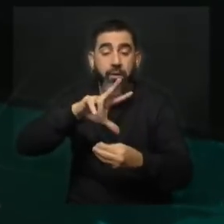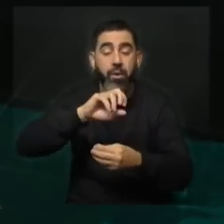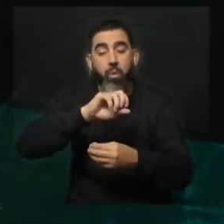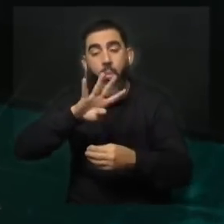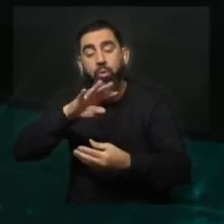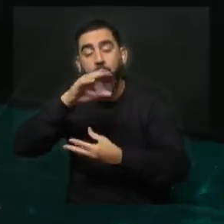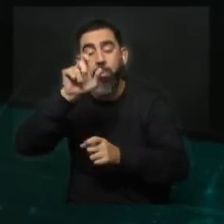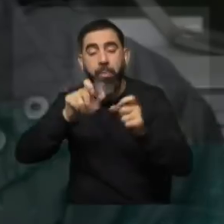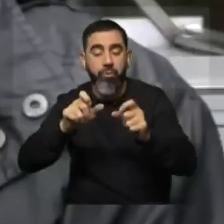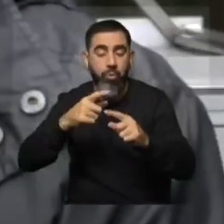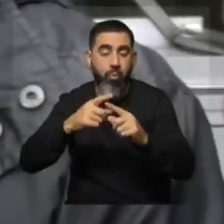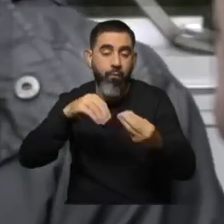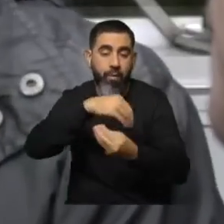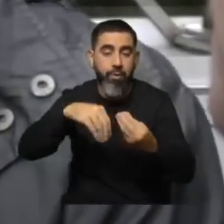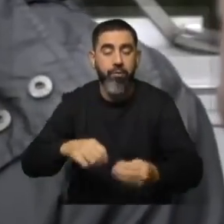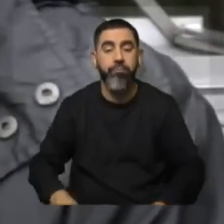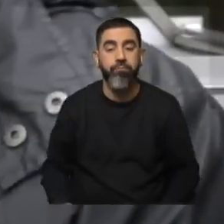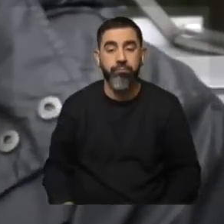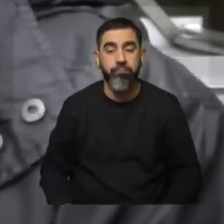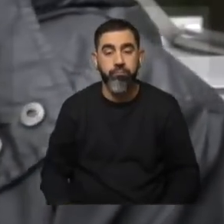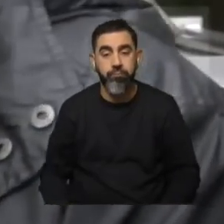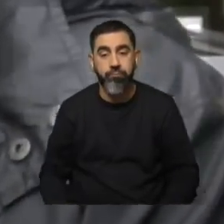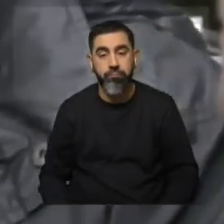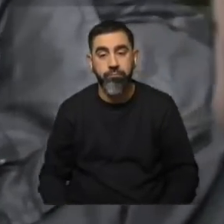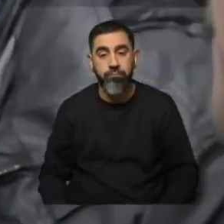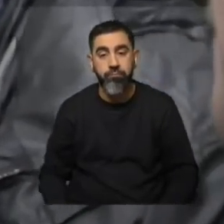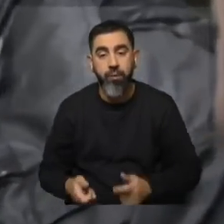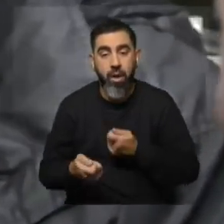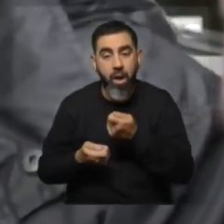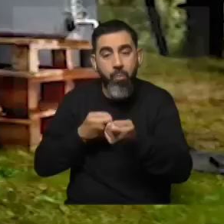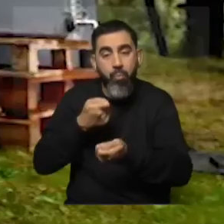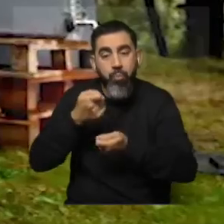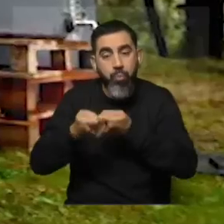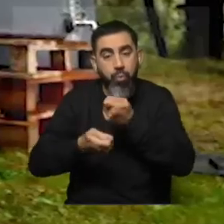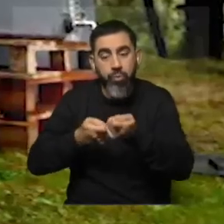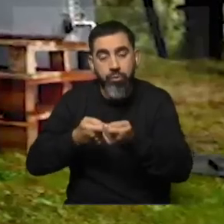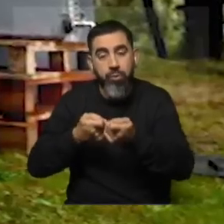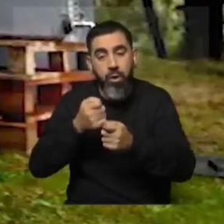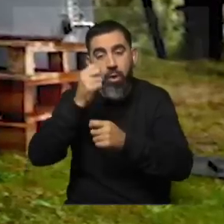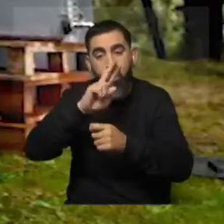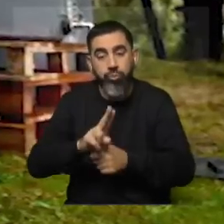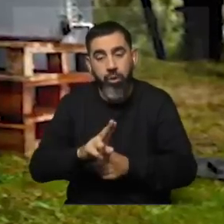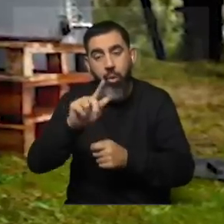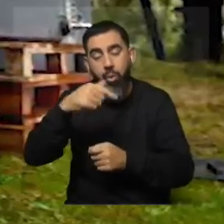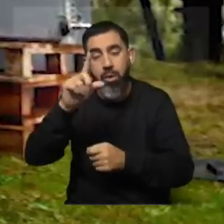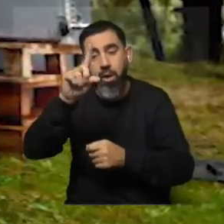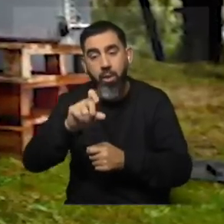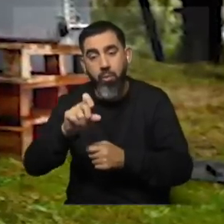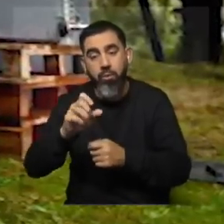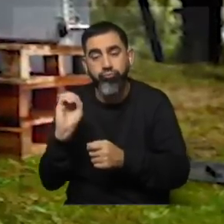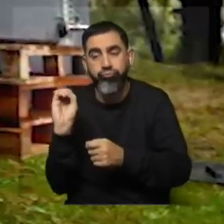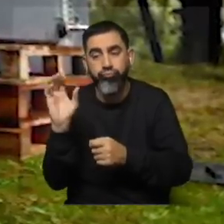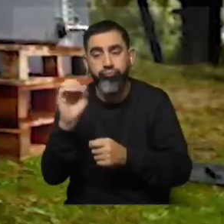personas Pues un aporte más para poder empezar a utilizar otra fuente No nosotros vamos